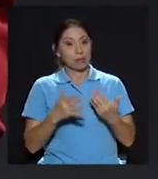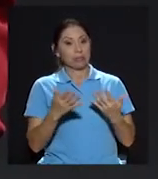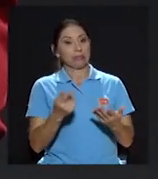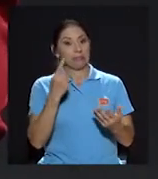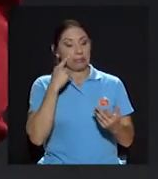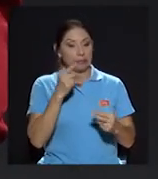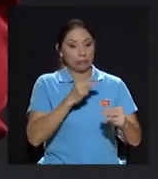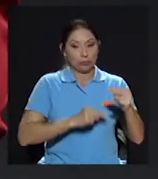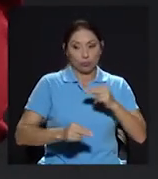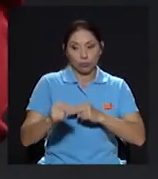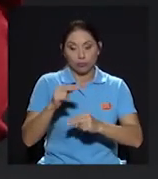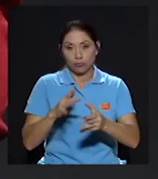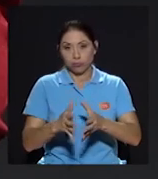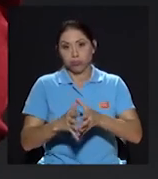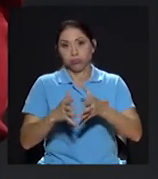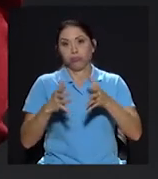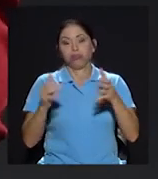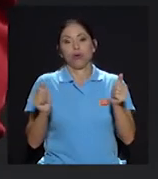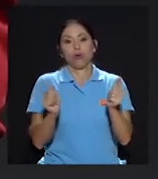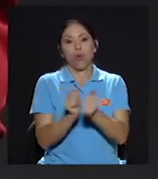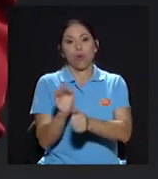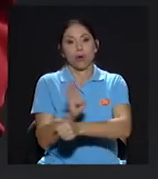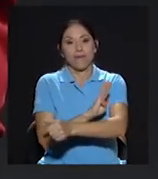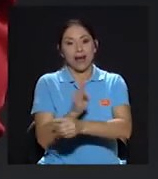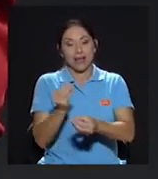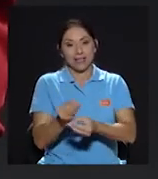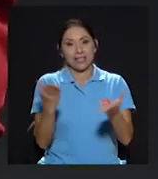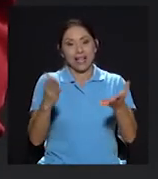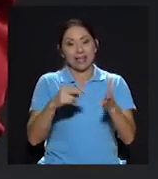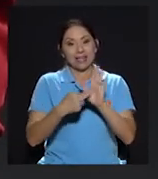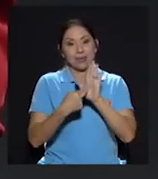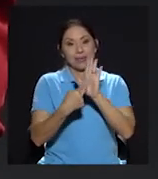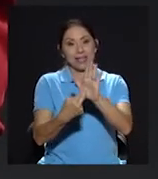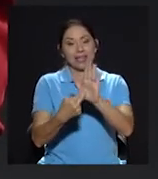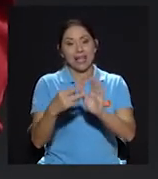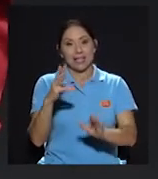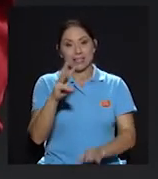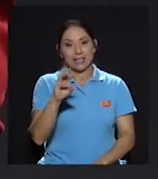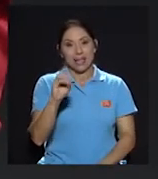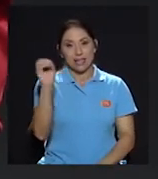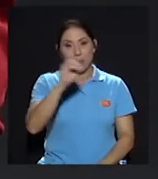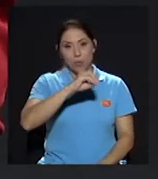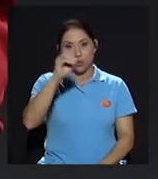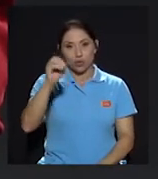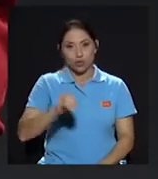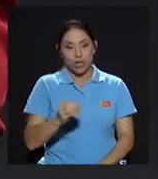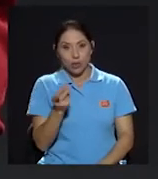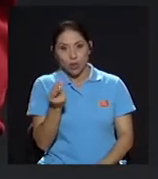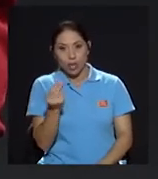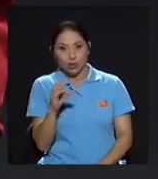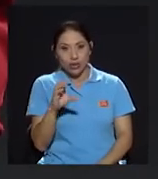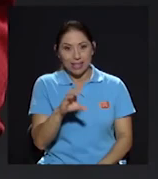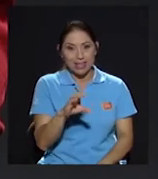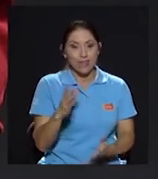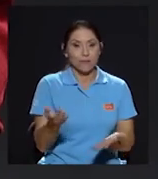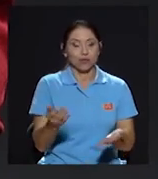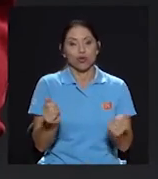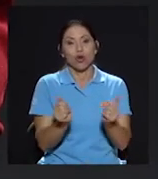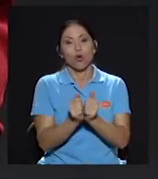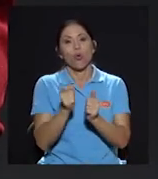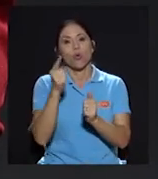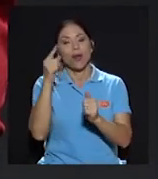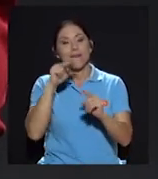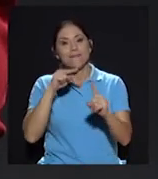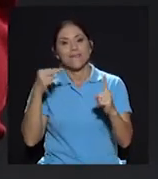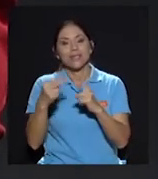con una banca estatal que representa más o menos el 60 por ciento de los activos y con una visión más de